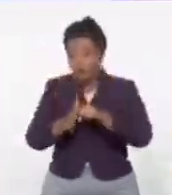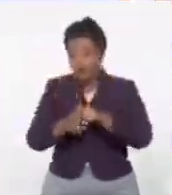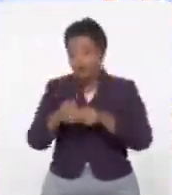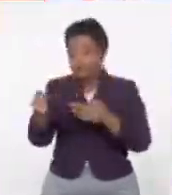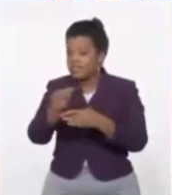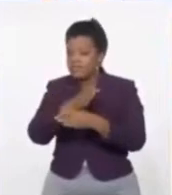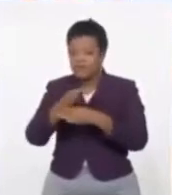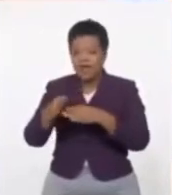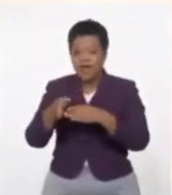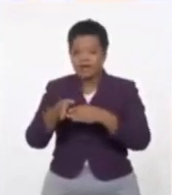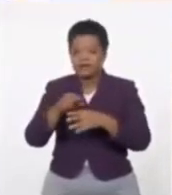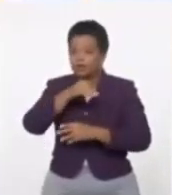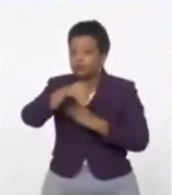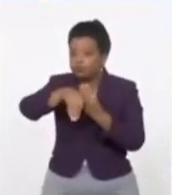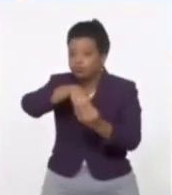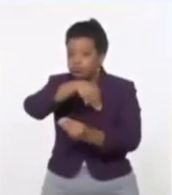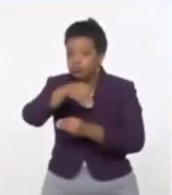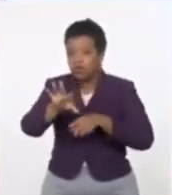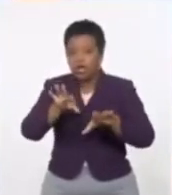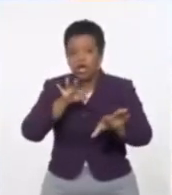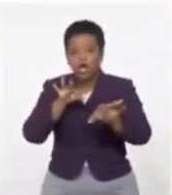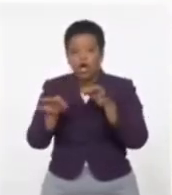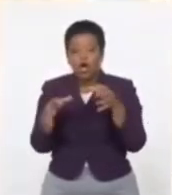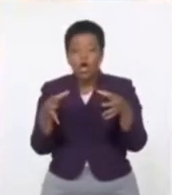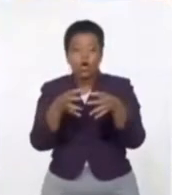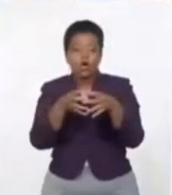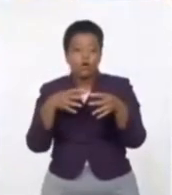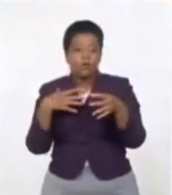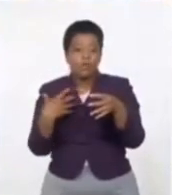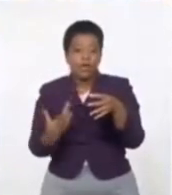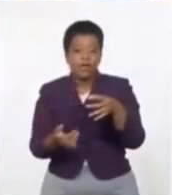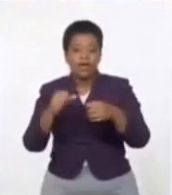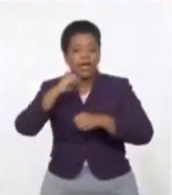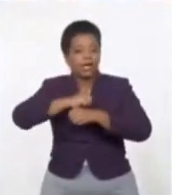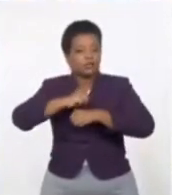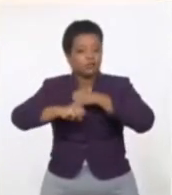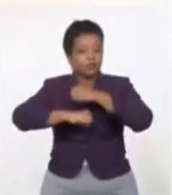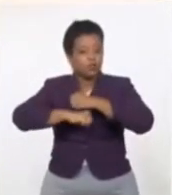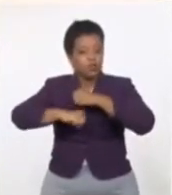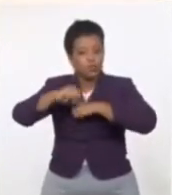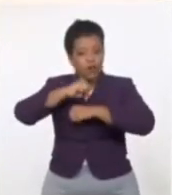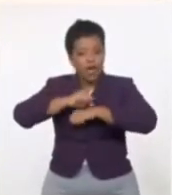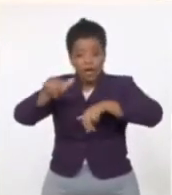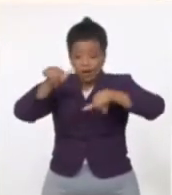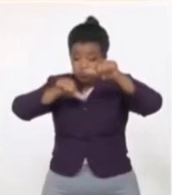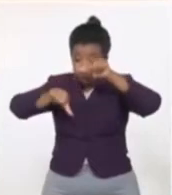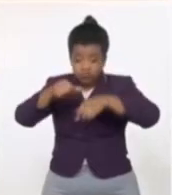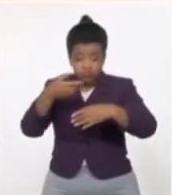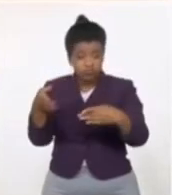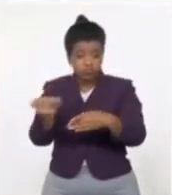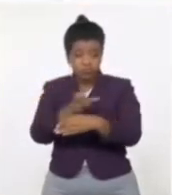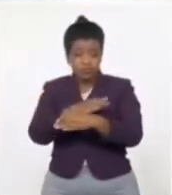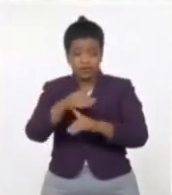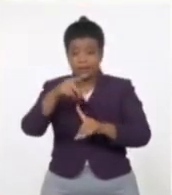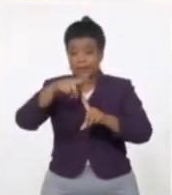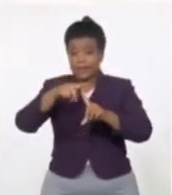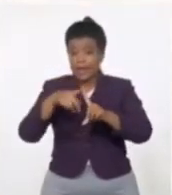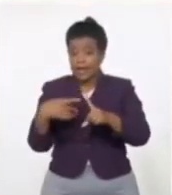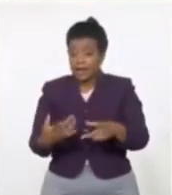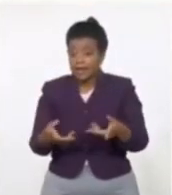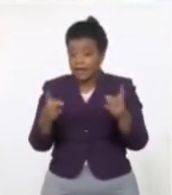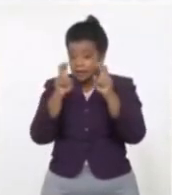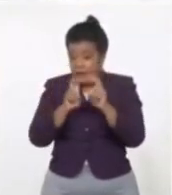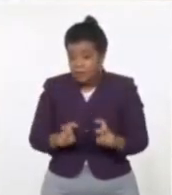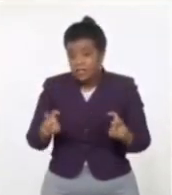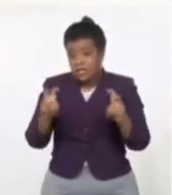se tienen que escoger determinados grupos de estructuras químicas. Vas desde una tarea puramente de